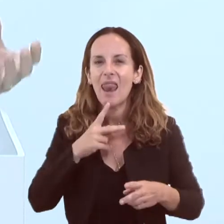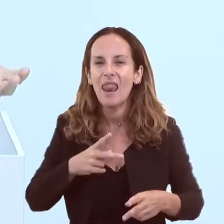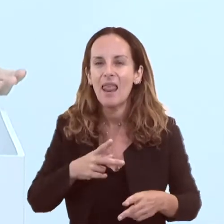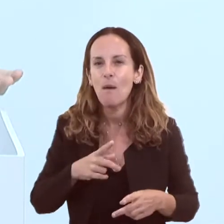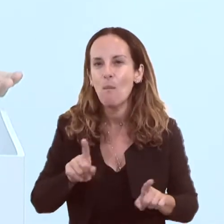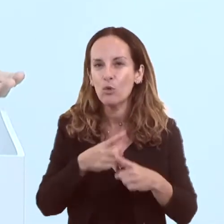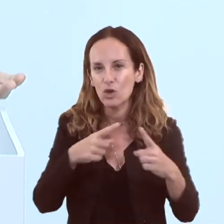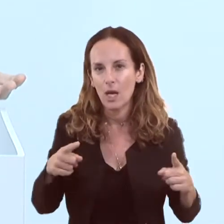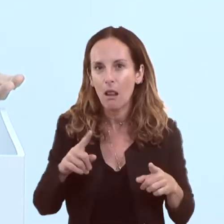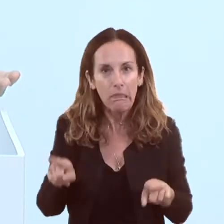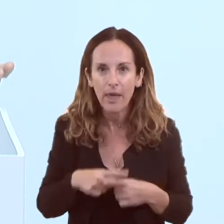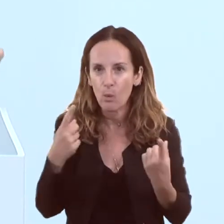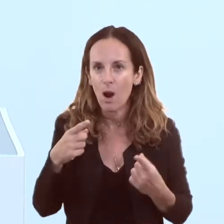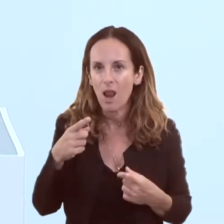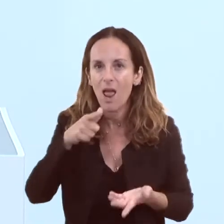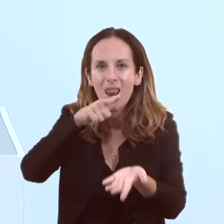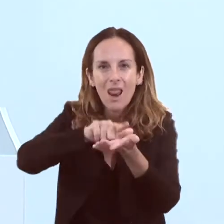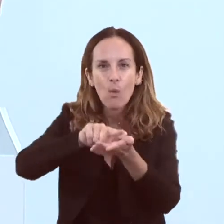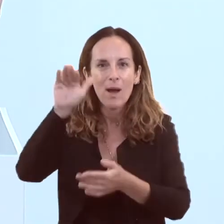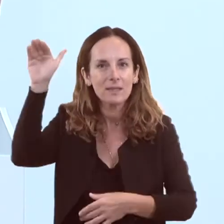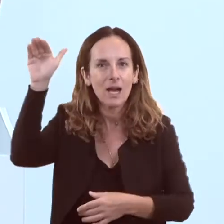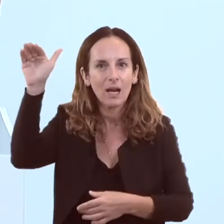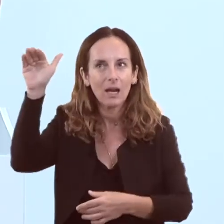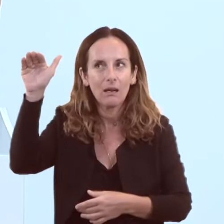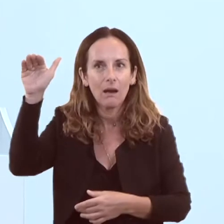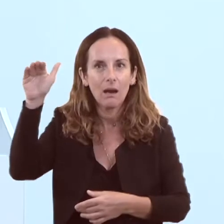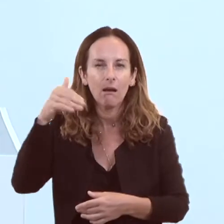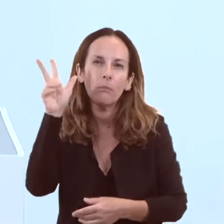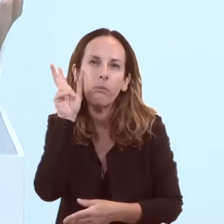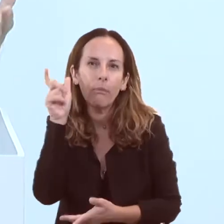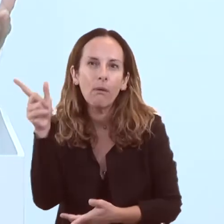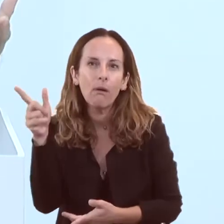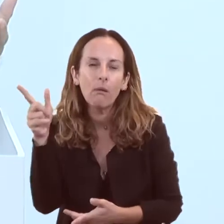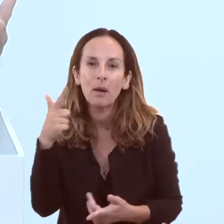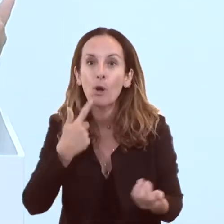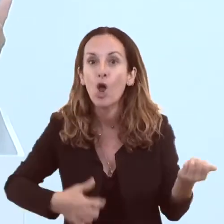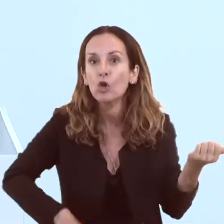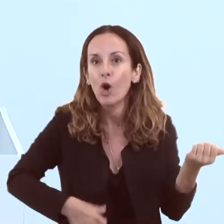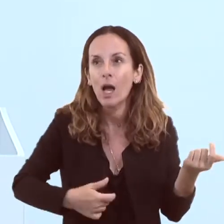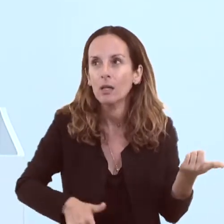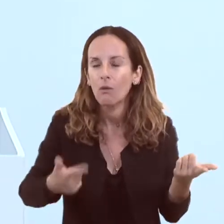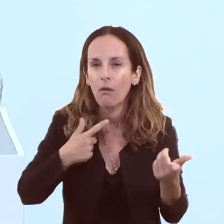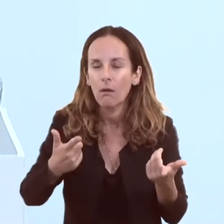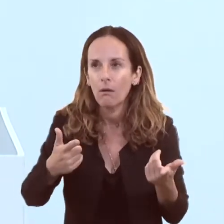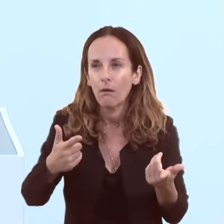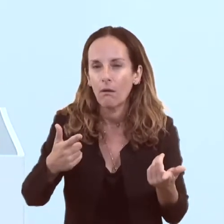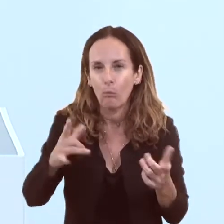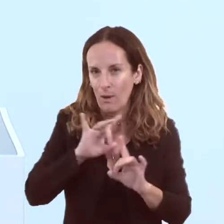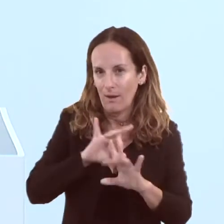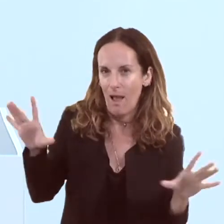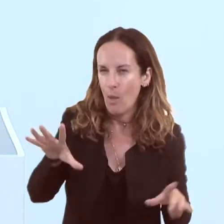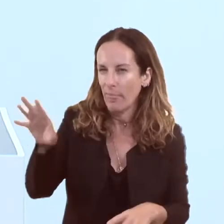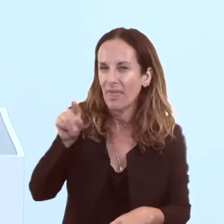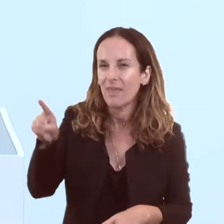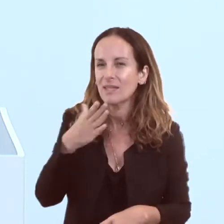extranjera eso significaba para nosotros la libertad del rock and roll y del Sol